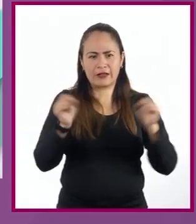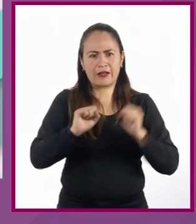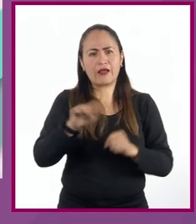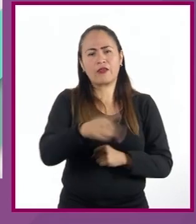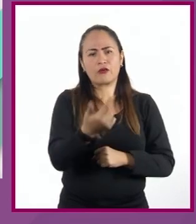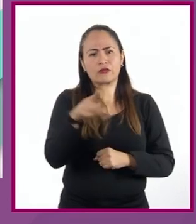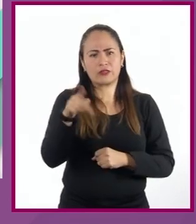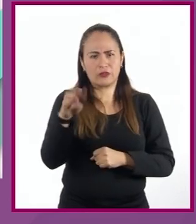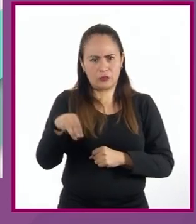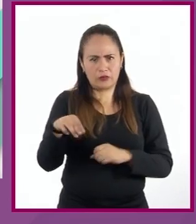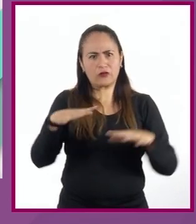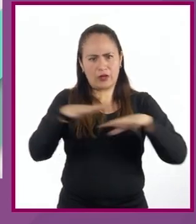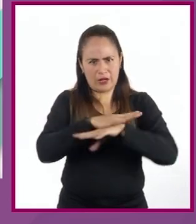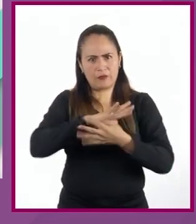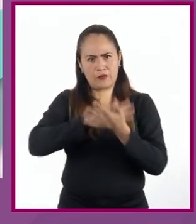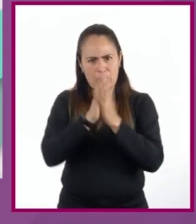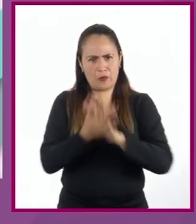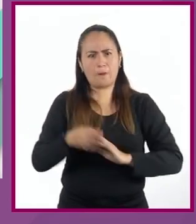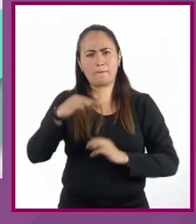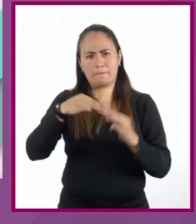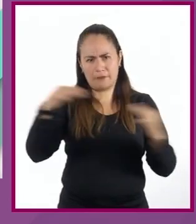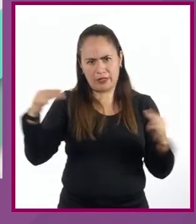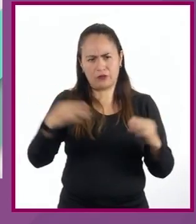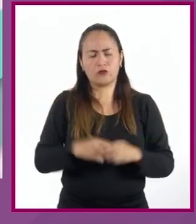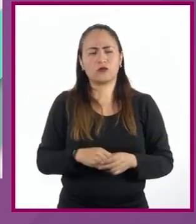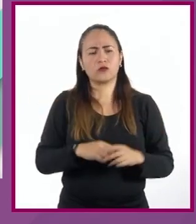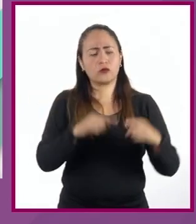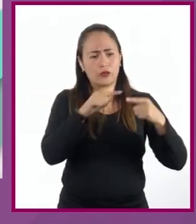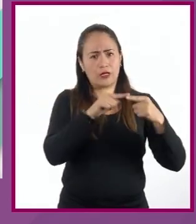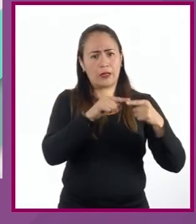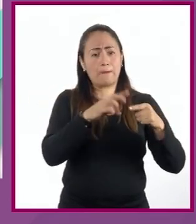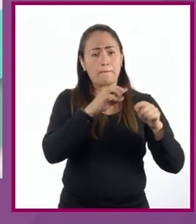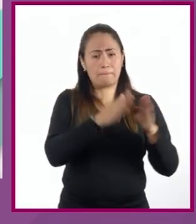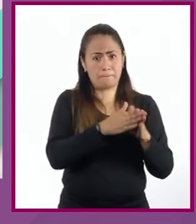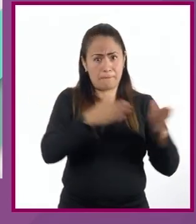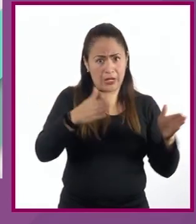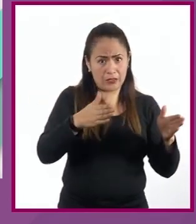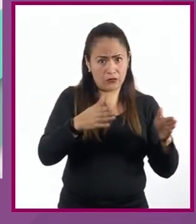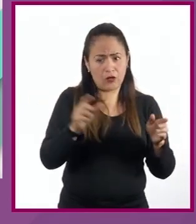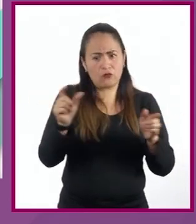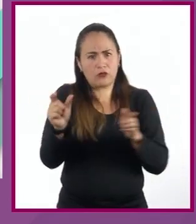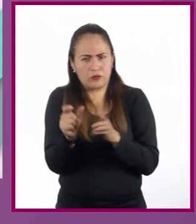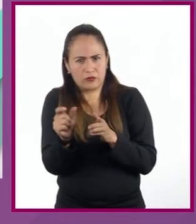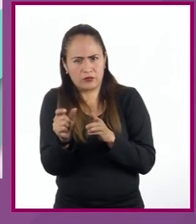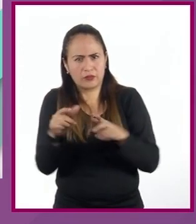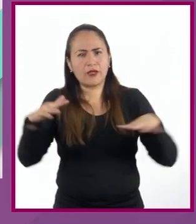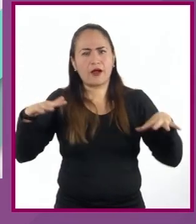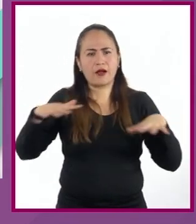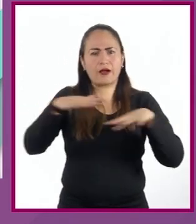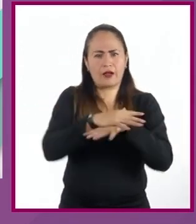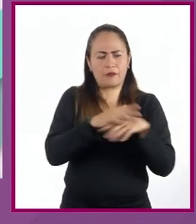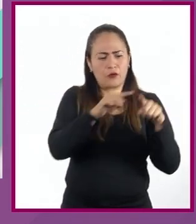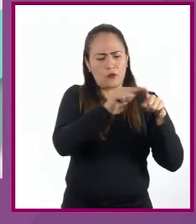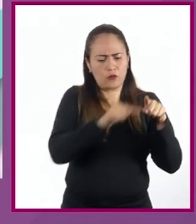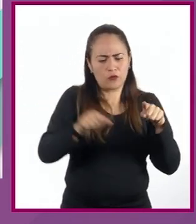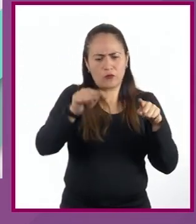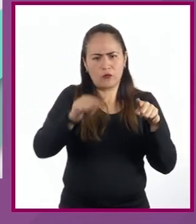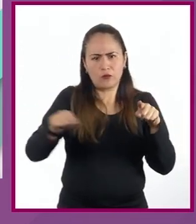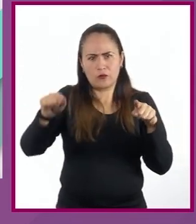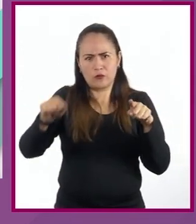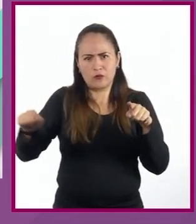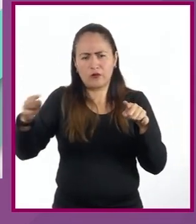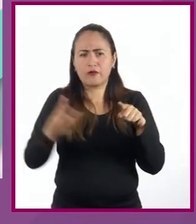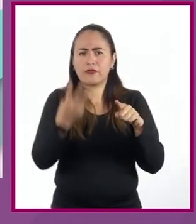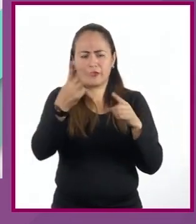metros. Realizaremos una conversión de una unidad mayor a una menor. Como hay 3 lugares de separación